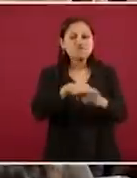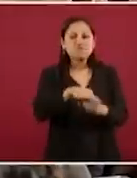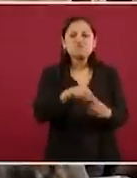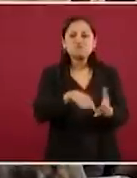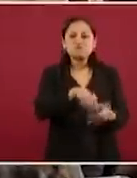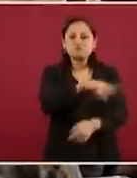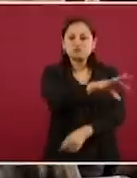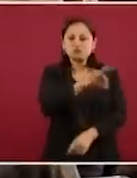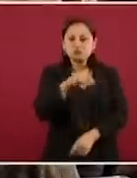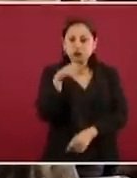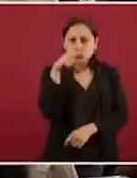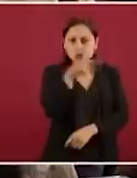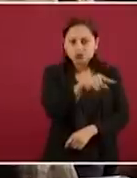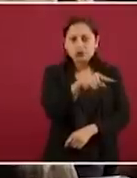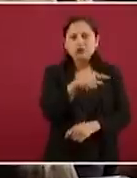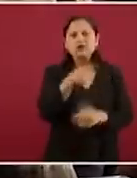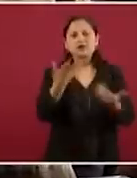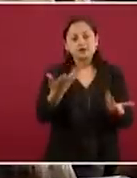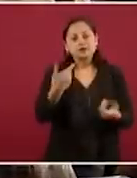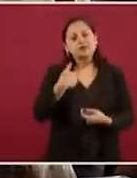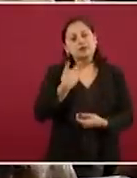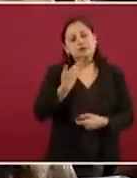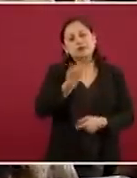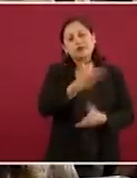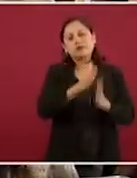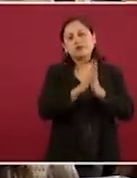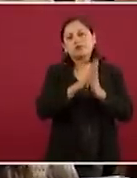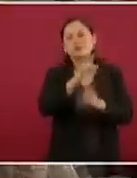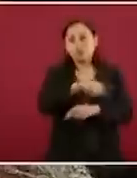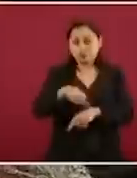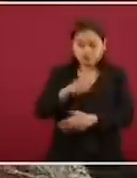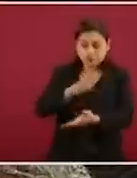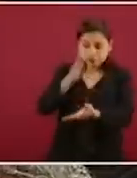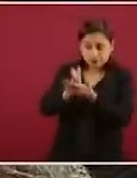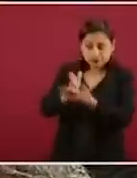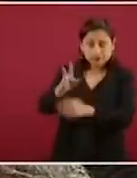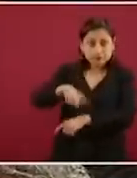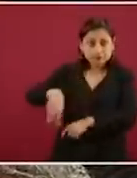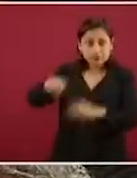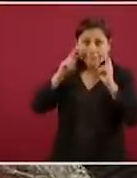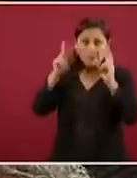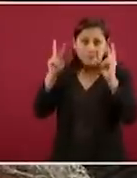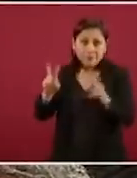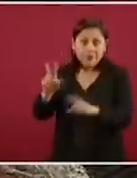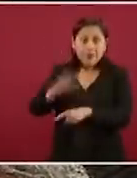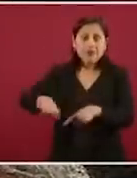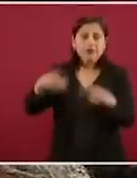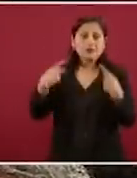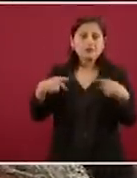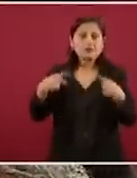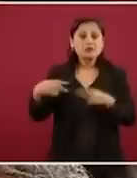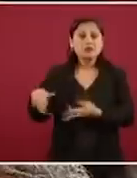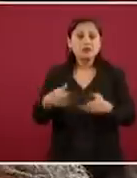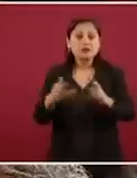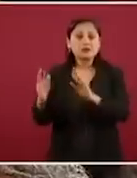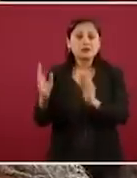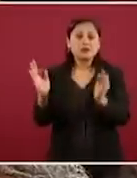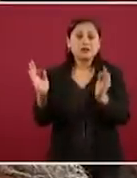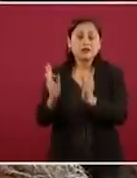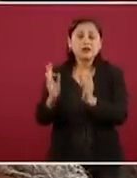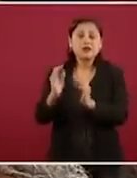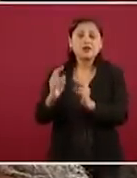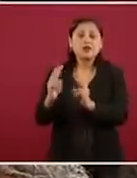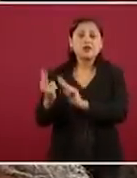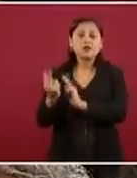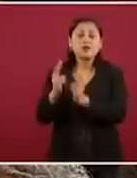Entonces, me gustaría que recibiera a la gente del río, pero a los verdaderos afectados, y que la gente que manda a Toledo no se vaya